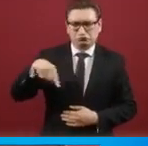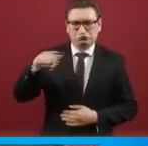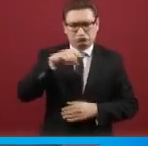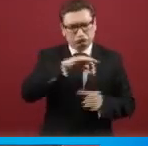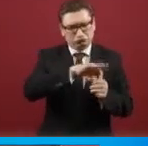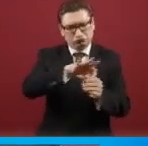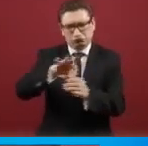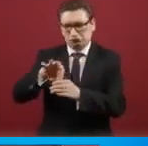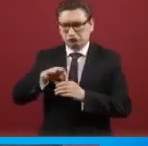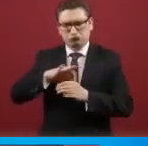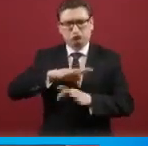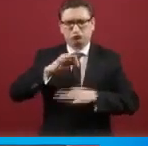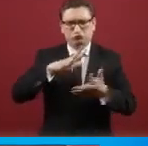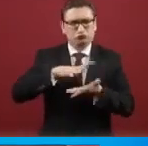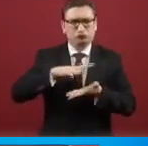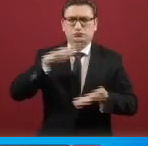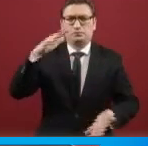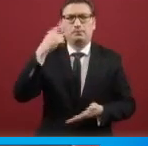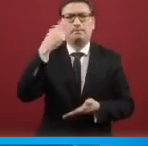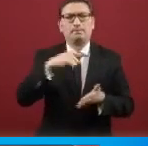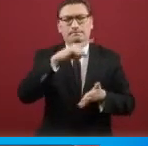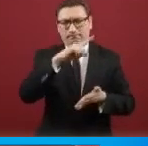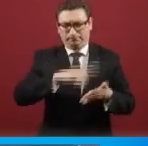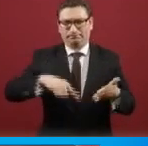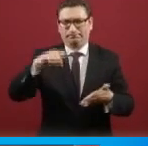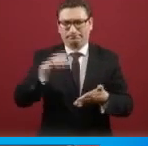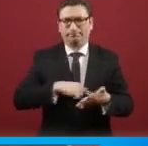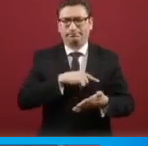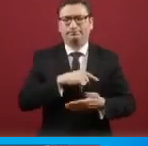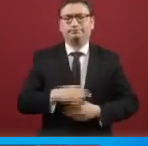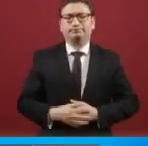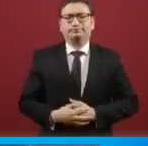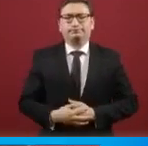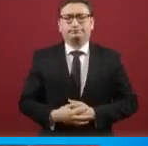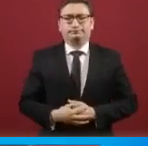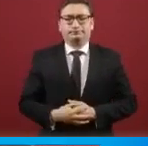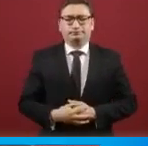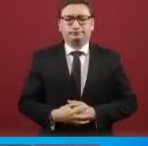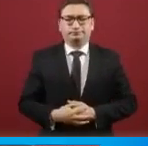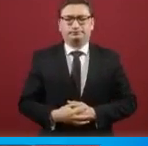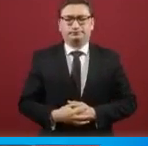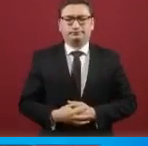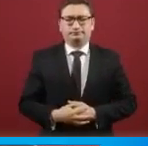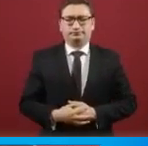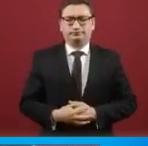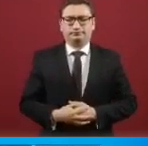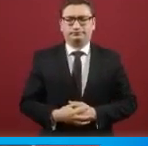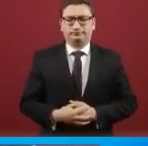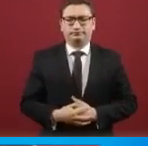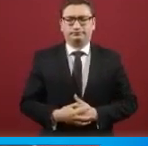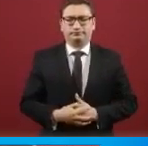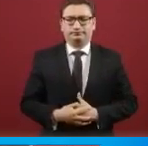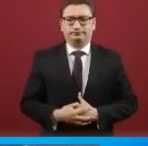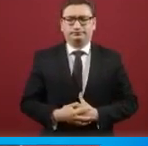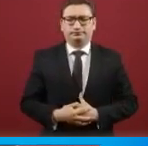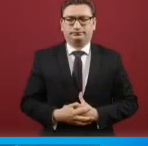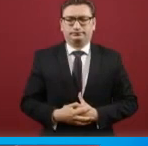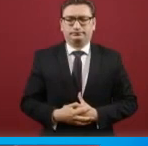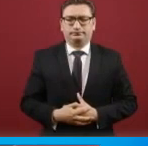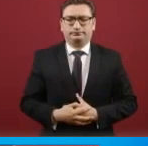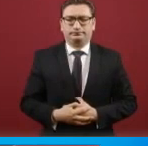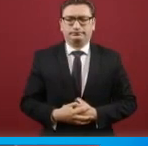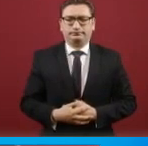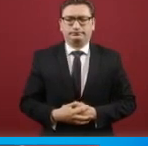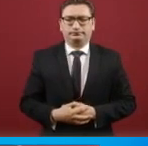reformas estructurales, impulsadas por organismos financieros internacionales, reforma fiscal, reforma laboral, reforma energética,